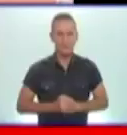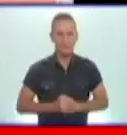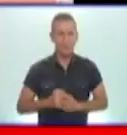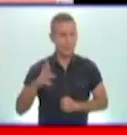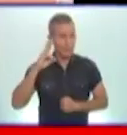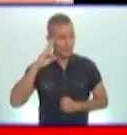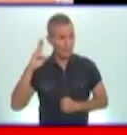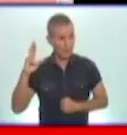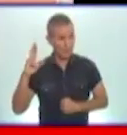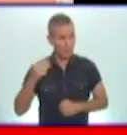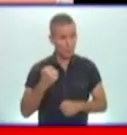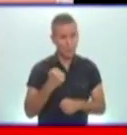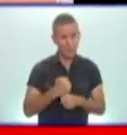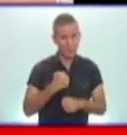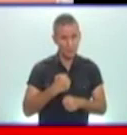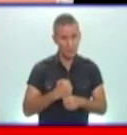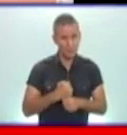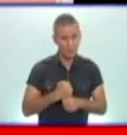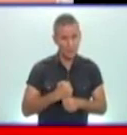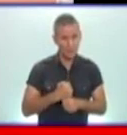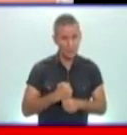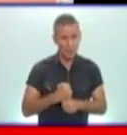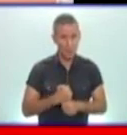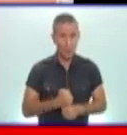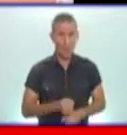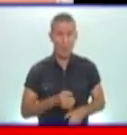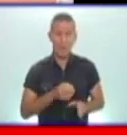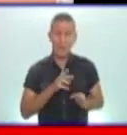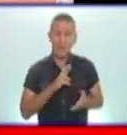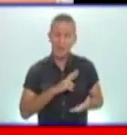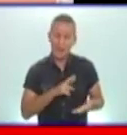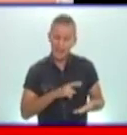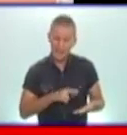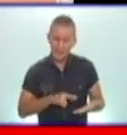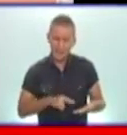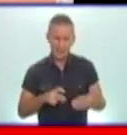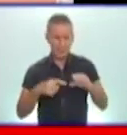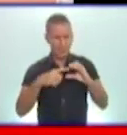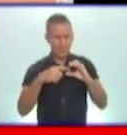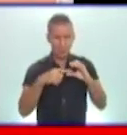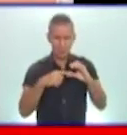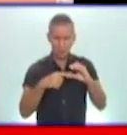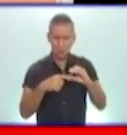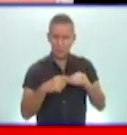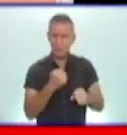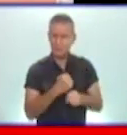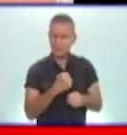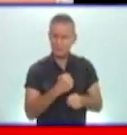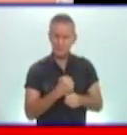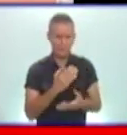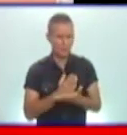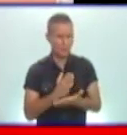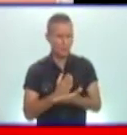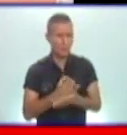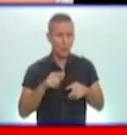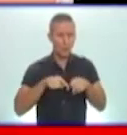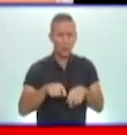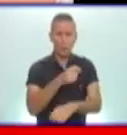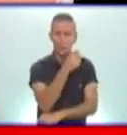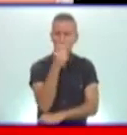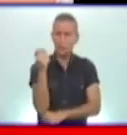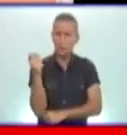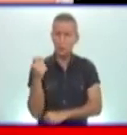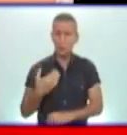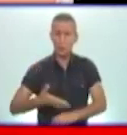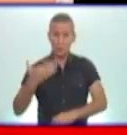Recordemos que estamos trabajando la consolidación, el repaso de contenidos que ya ustedes han trabajado en clases con sus maestros y en